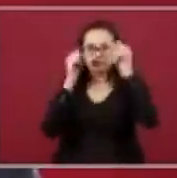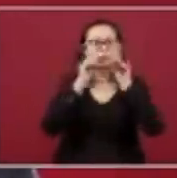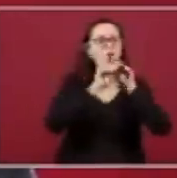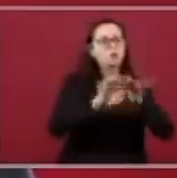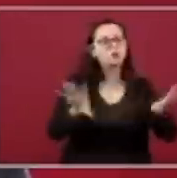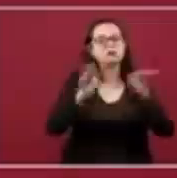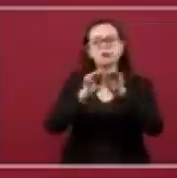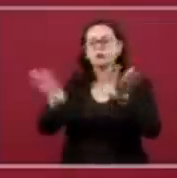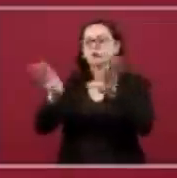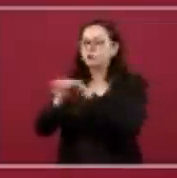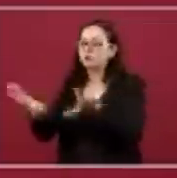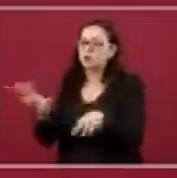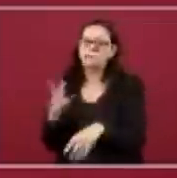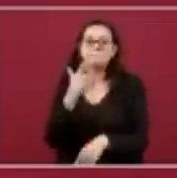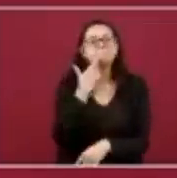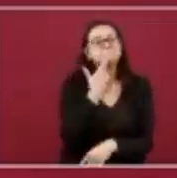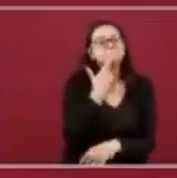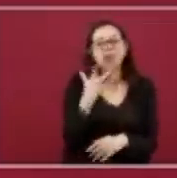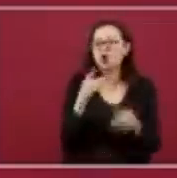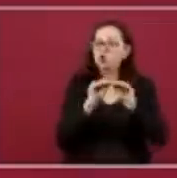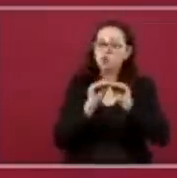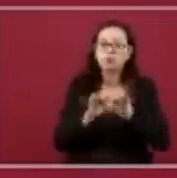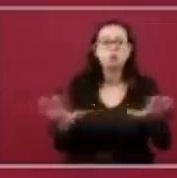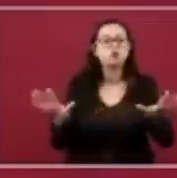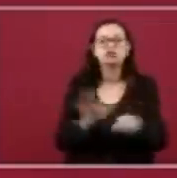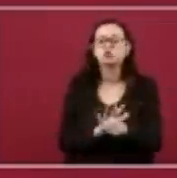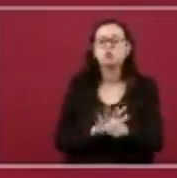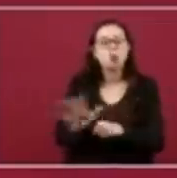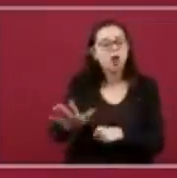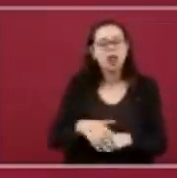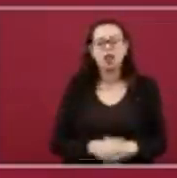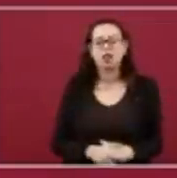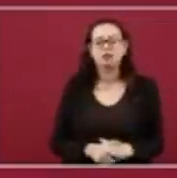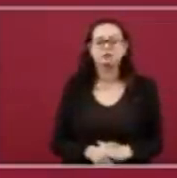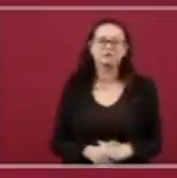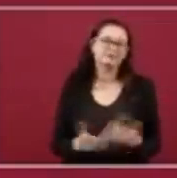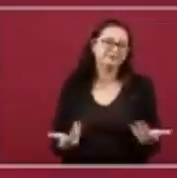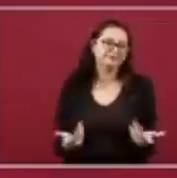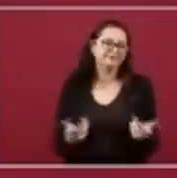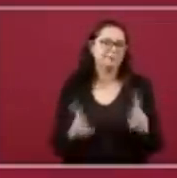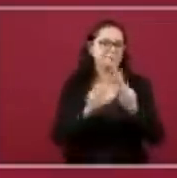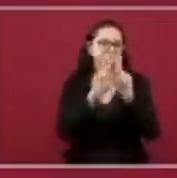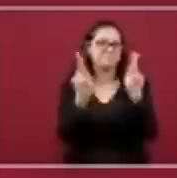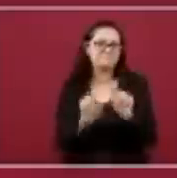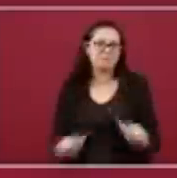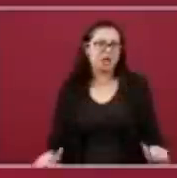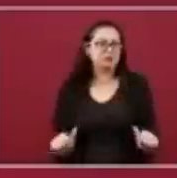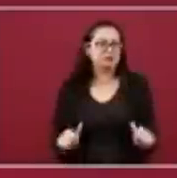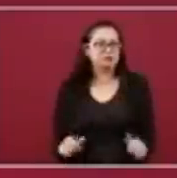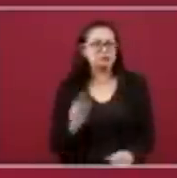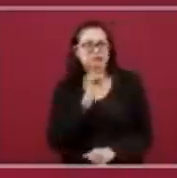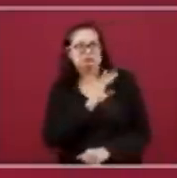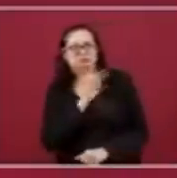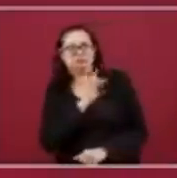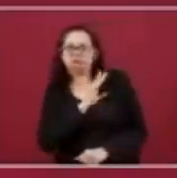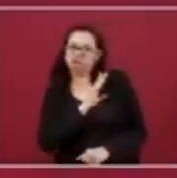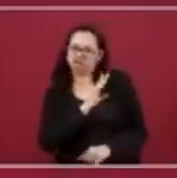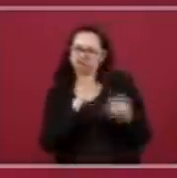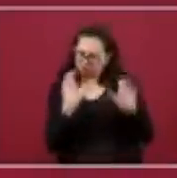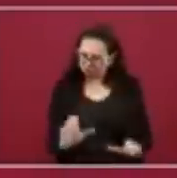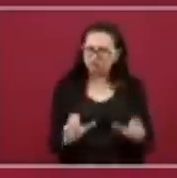la mejor promoción es el que haya paz y haya seguridad en el